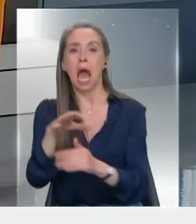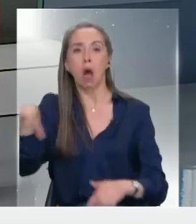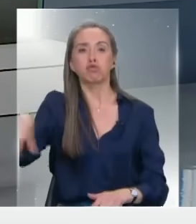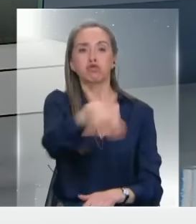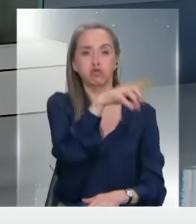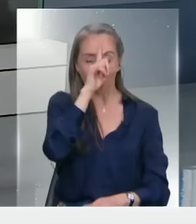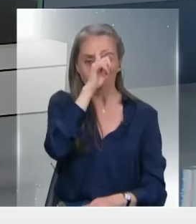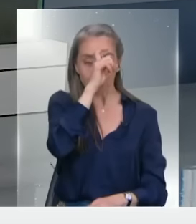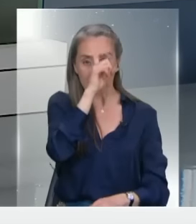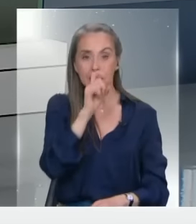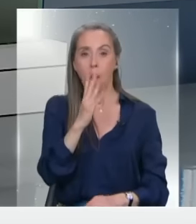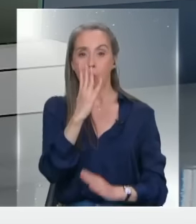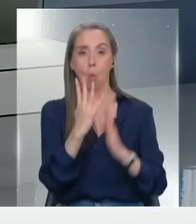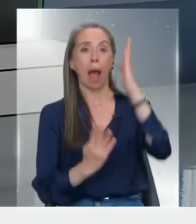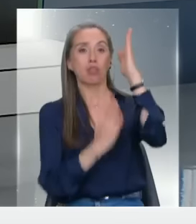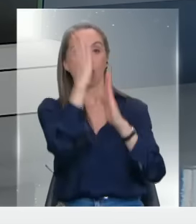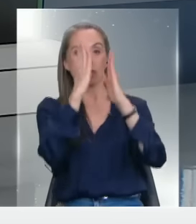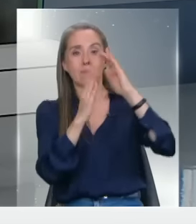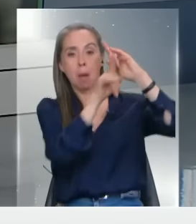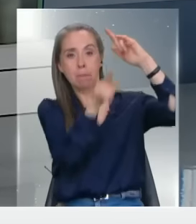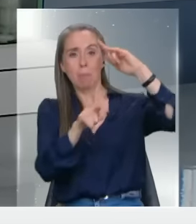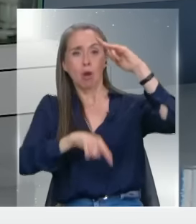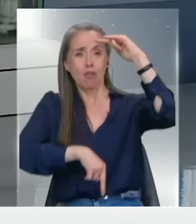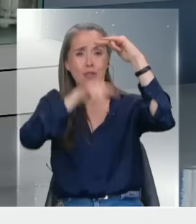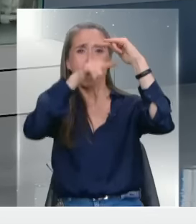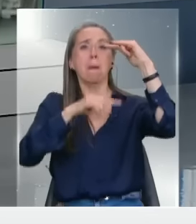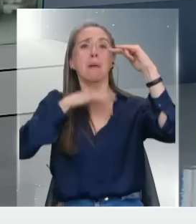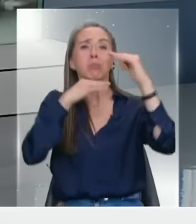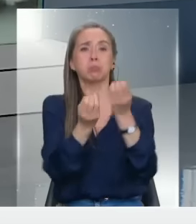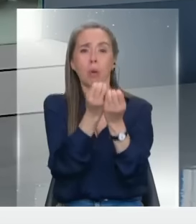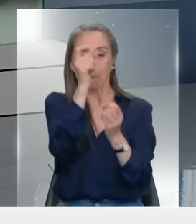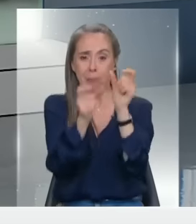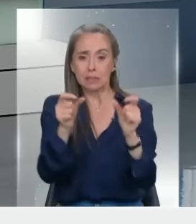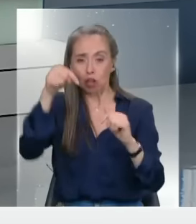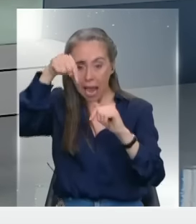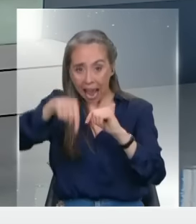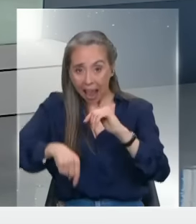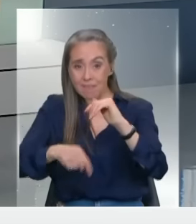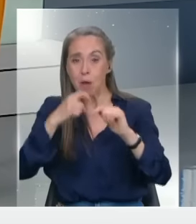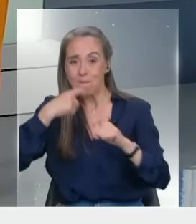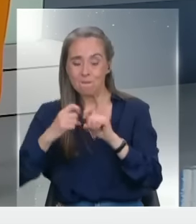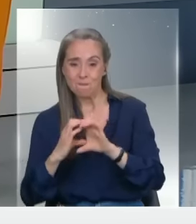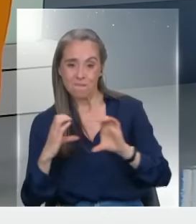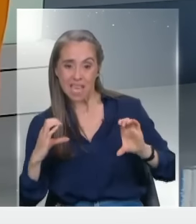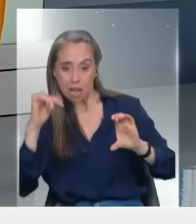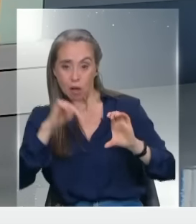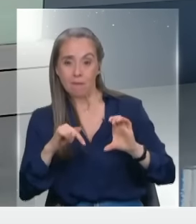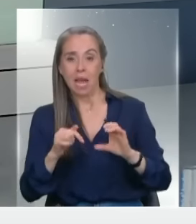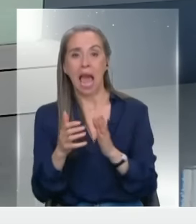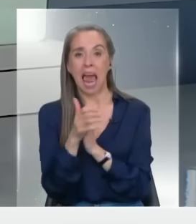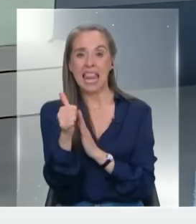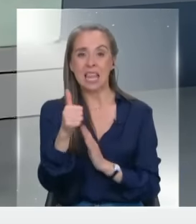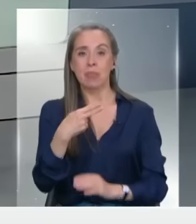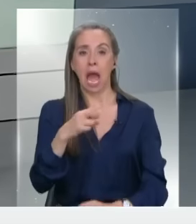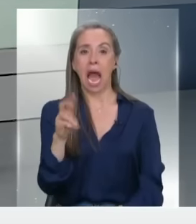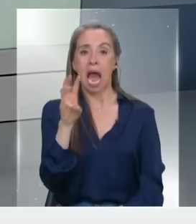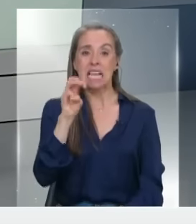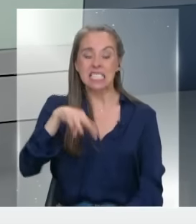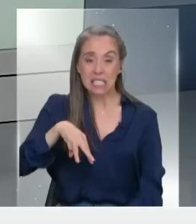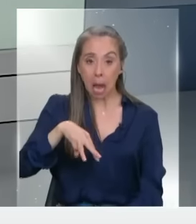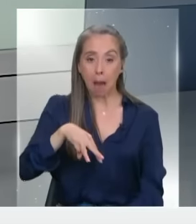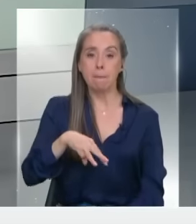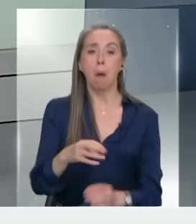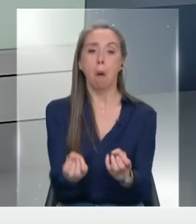hospitales. 4 edificios llenos de gente, donde en el búnker operaba no solo el líder Hassan Nasrallah, sino